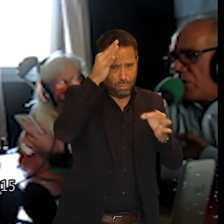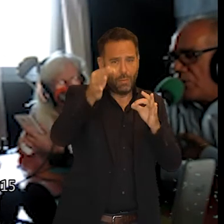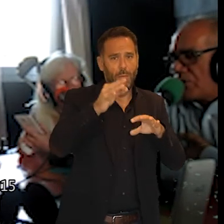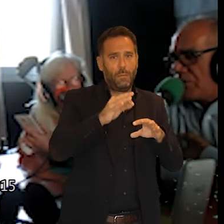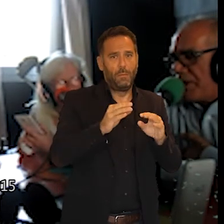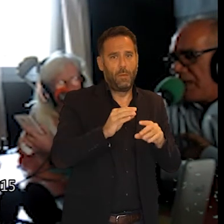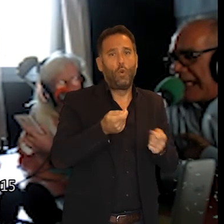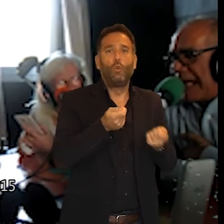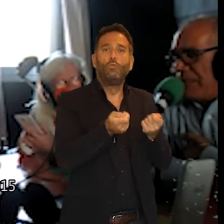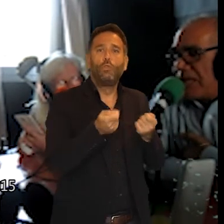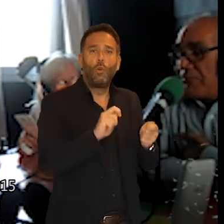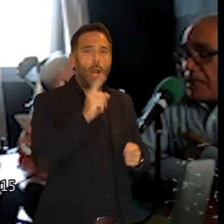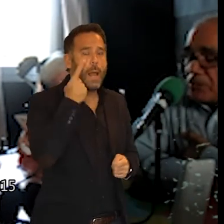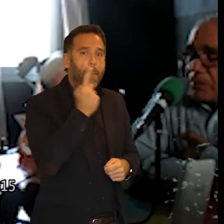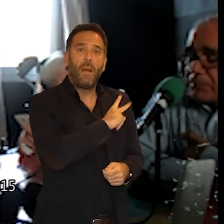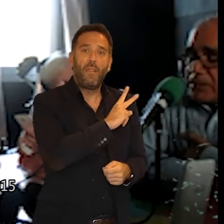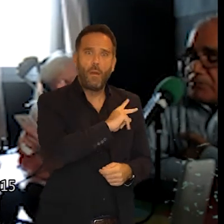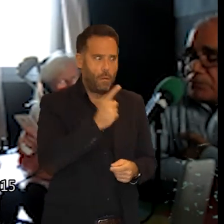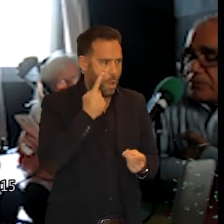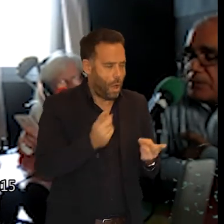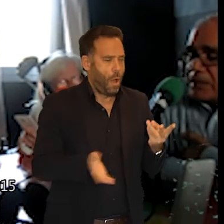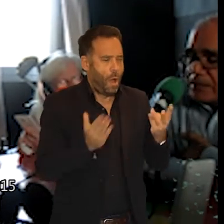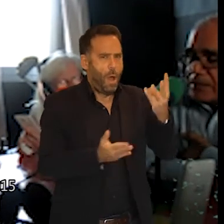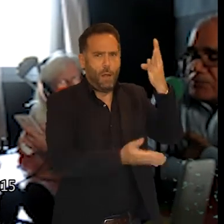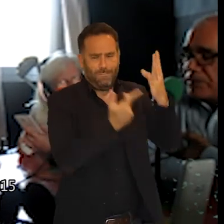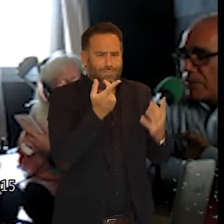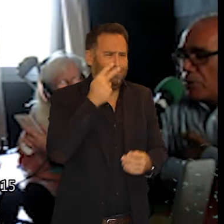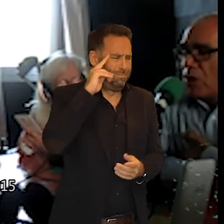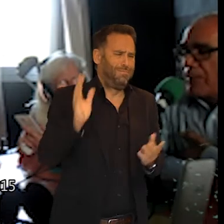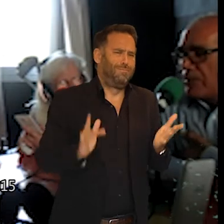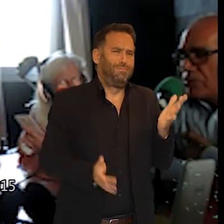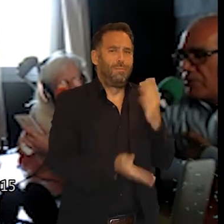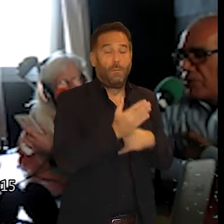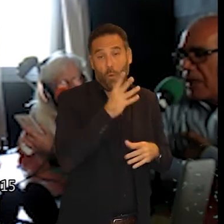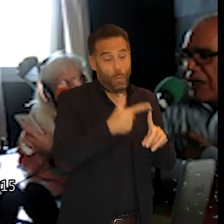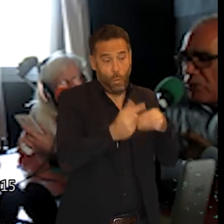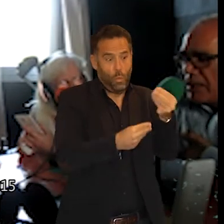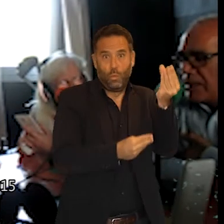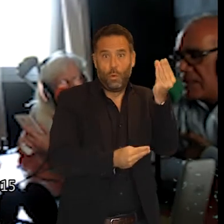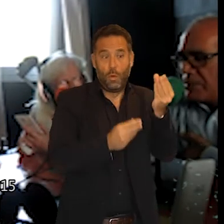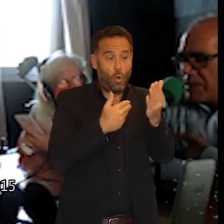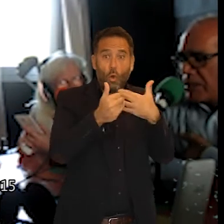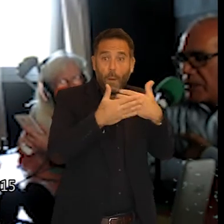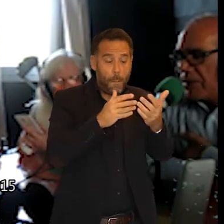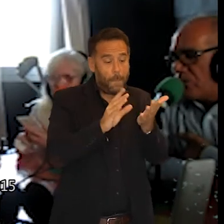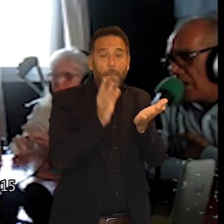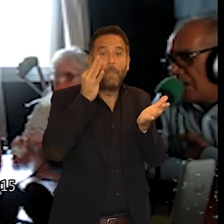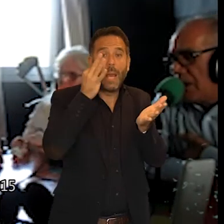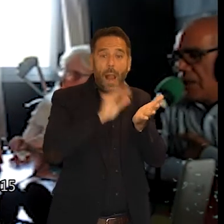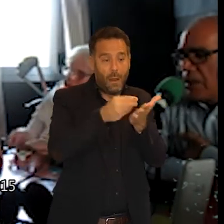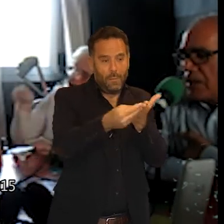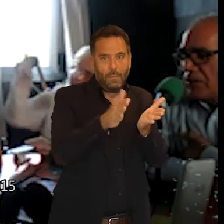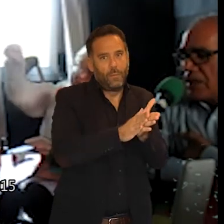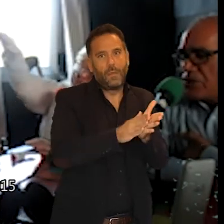y controles de inspecciones, sí. no sé cuántas hemos tenido ya, porque al fin y al cabo es un producto claro. que está en contacto con la piel claro. y